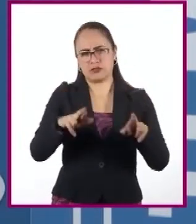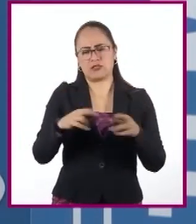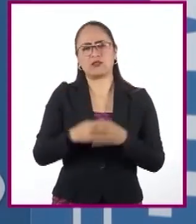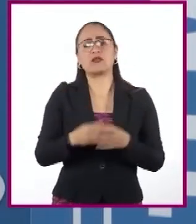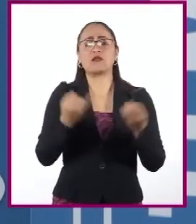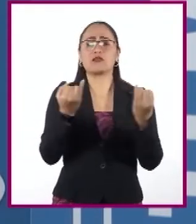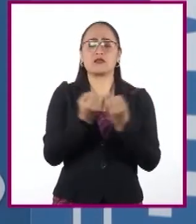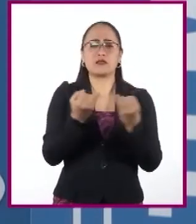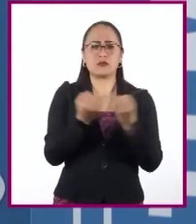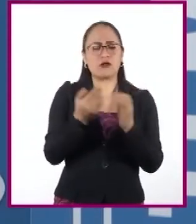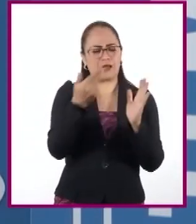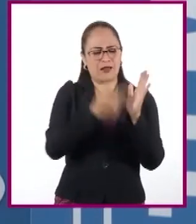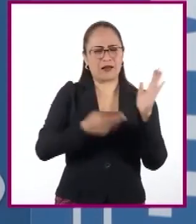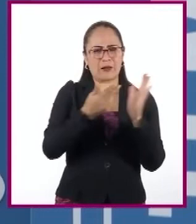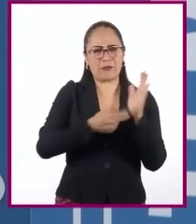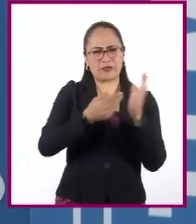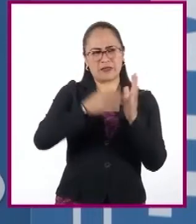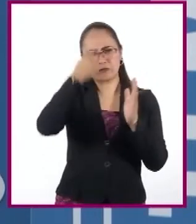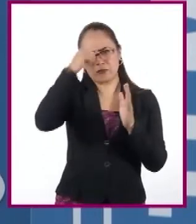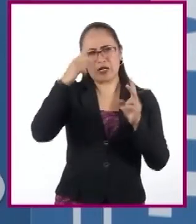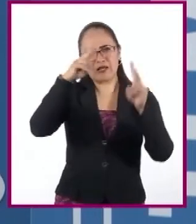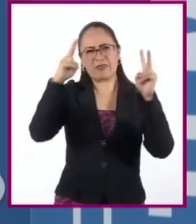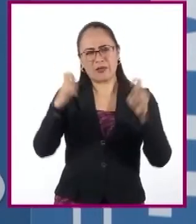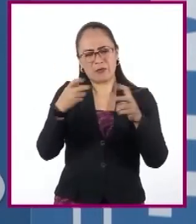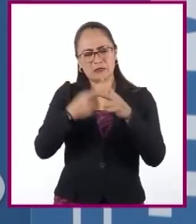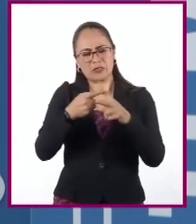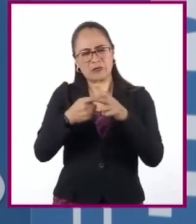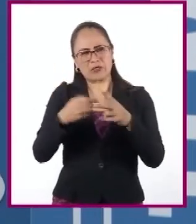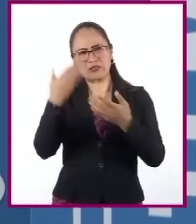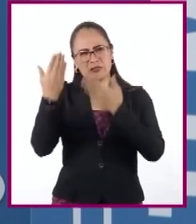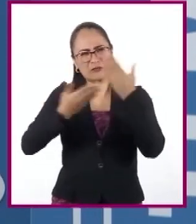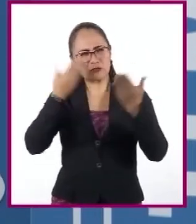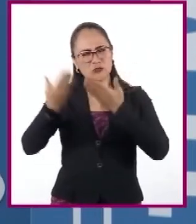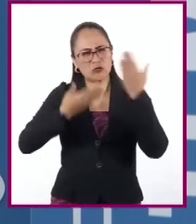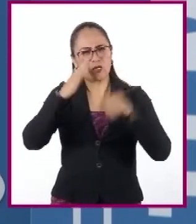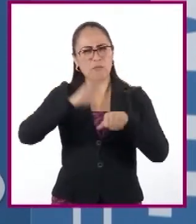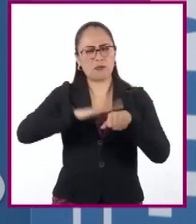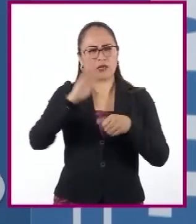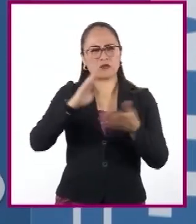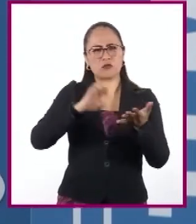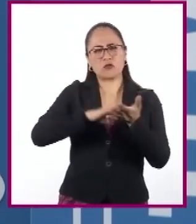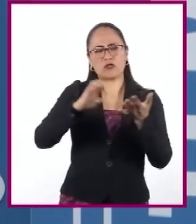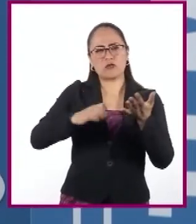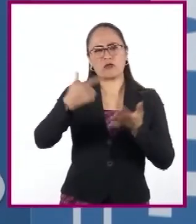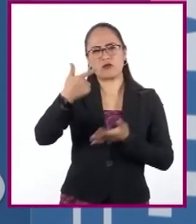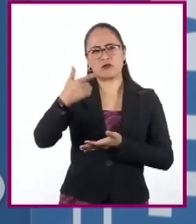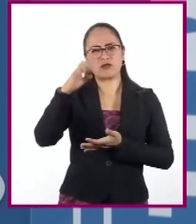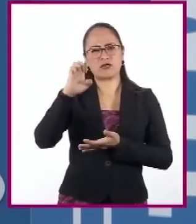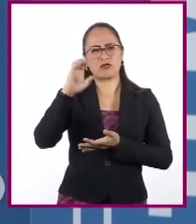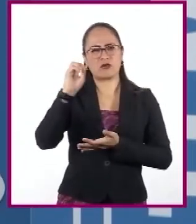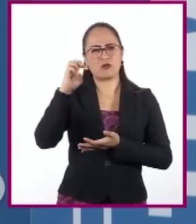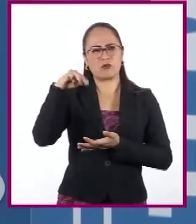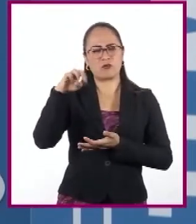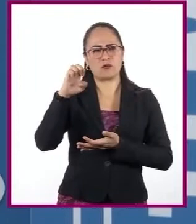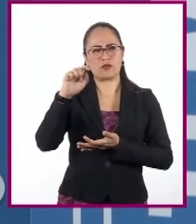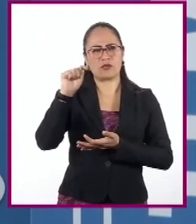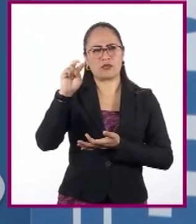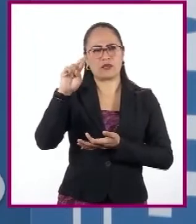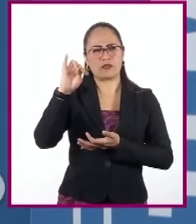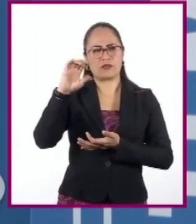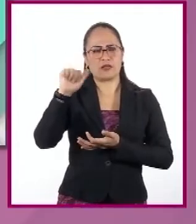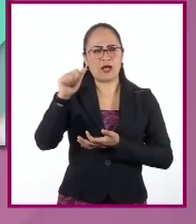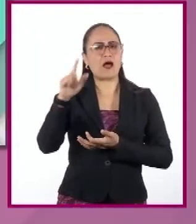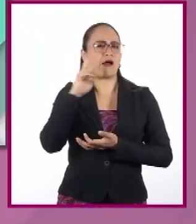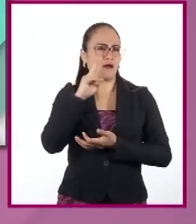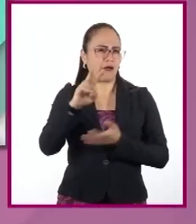esencial para estudiar otros temas de matemáticas, por ejemplo, en la geometría. Para muestra de ello, veamos un